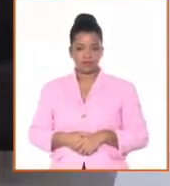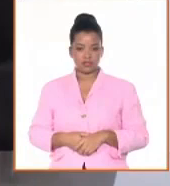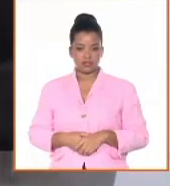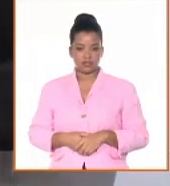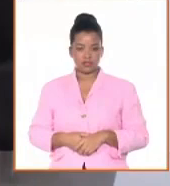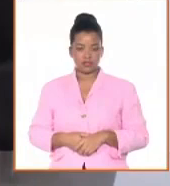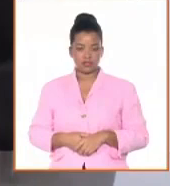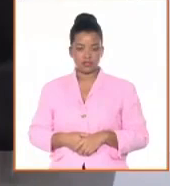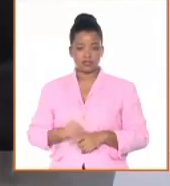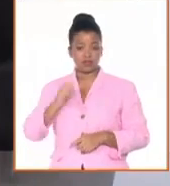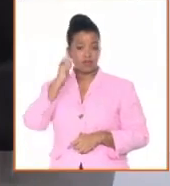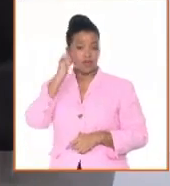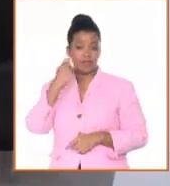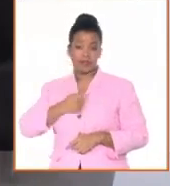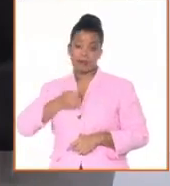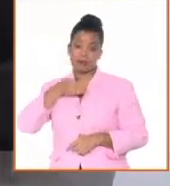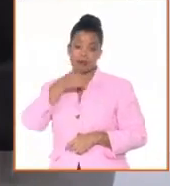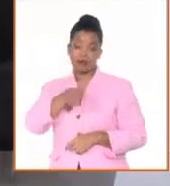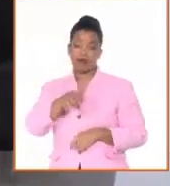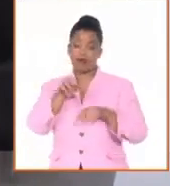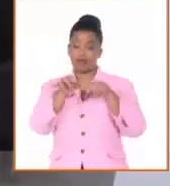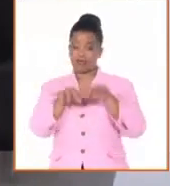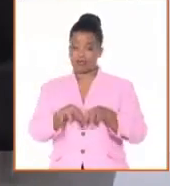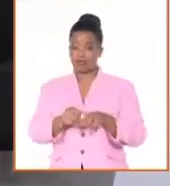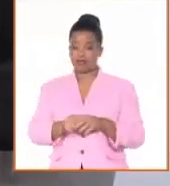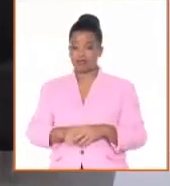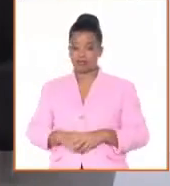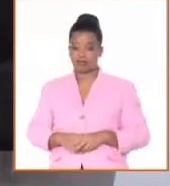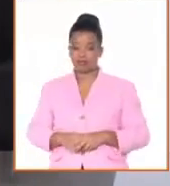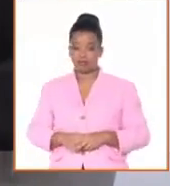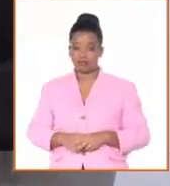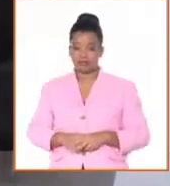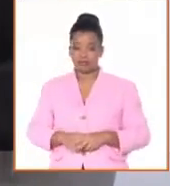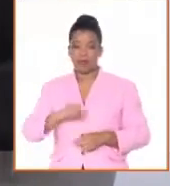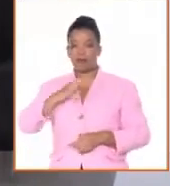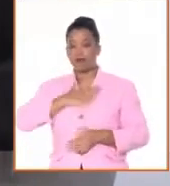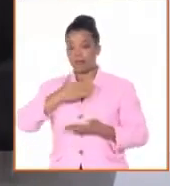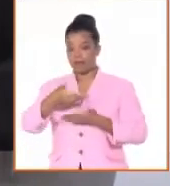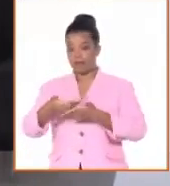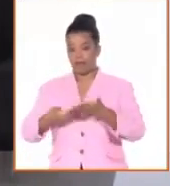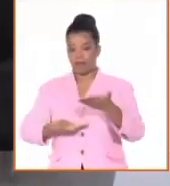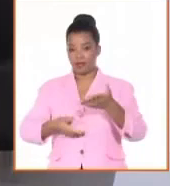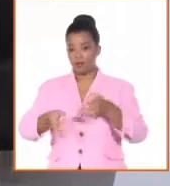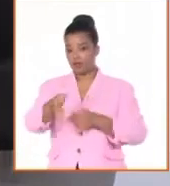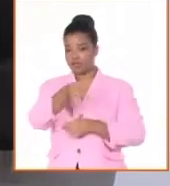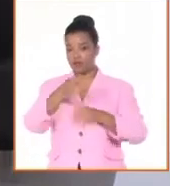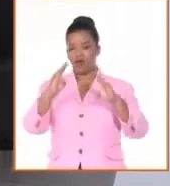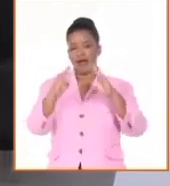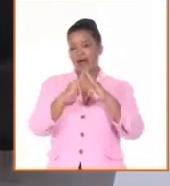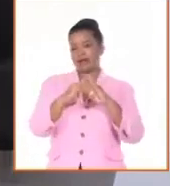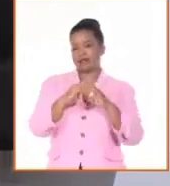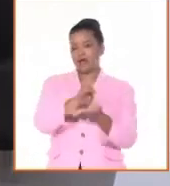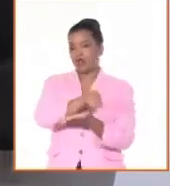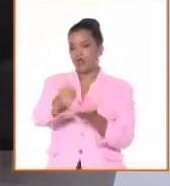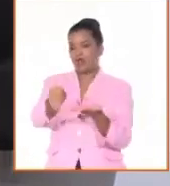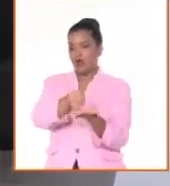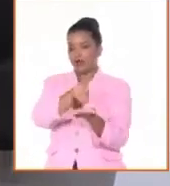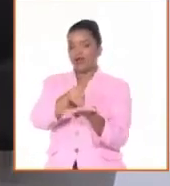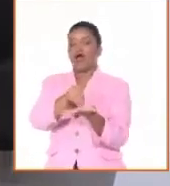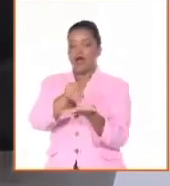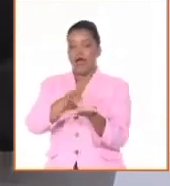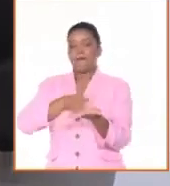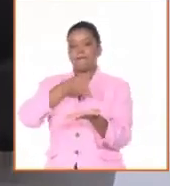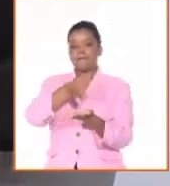dirigirse a la oficina de registro de la propiedad del municipio donde estén clavada la vivienda que ella pretende comprar